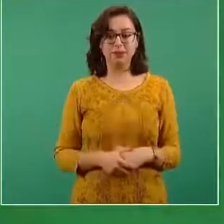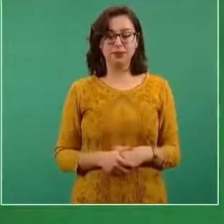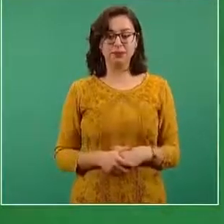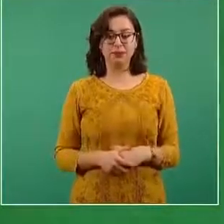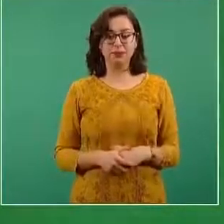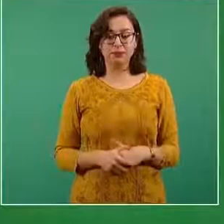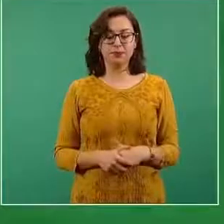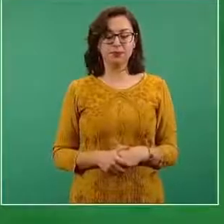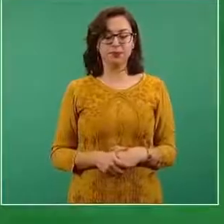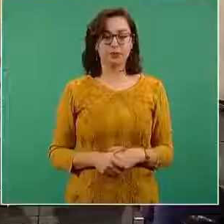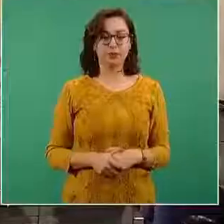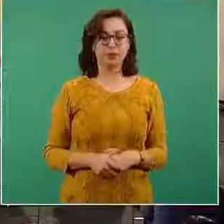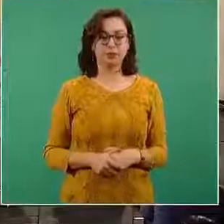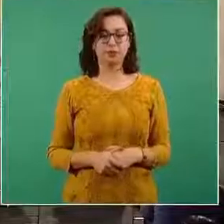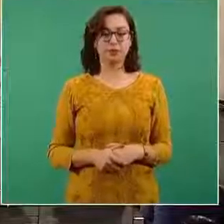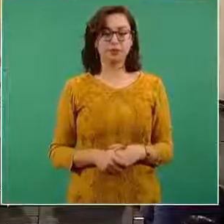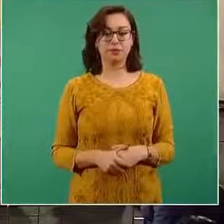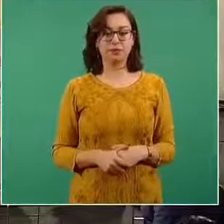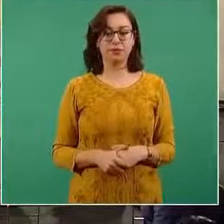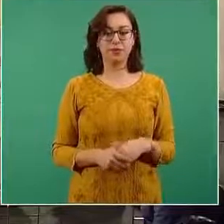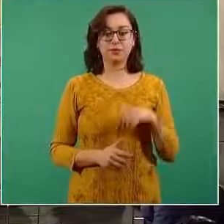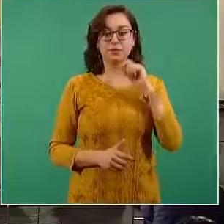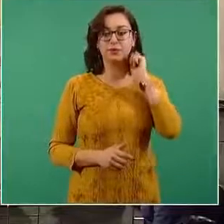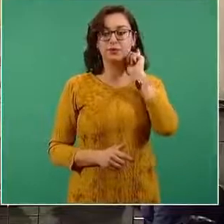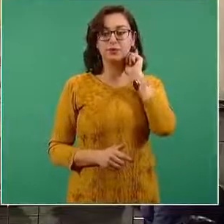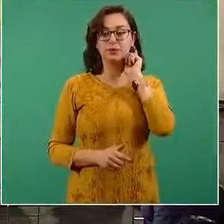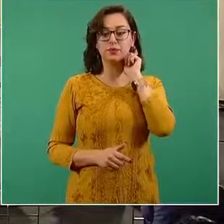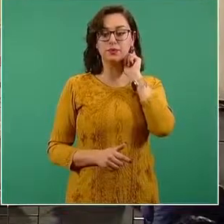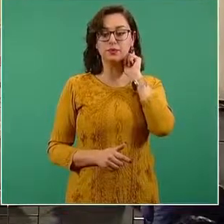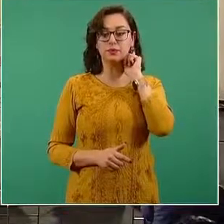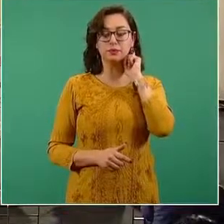¿no? ¿Cómo no? Por favor.